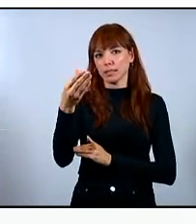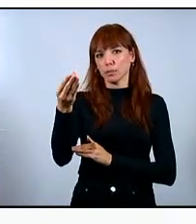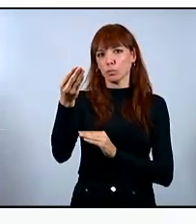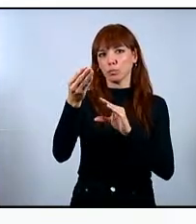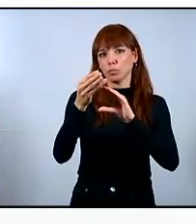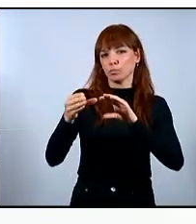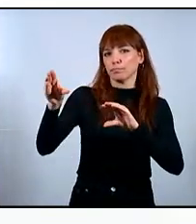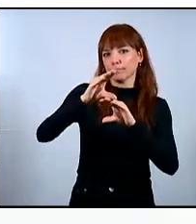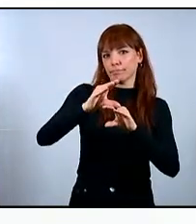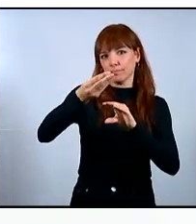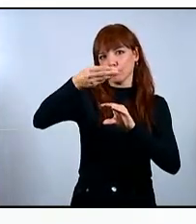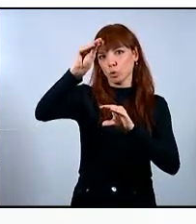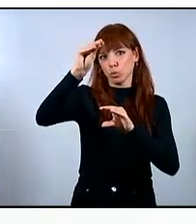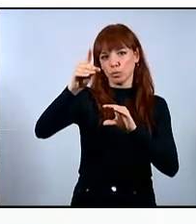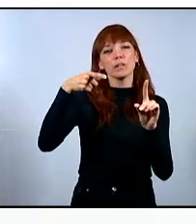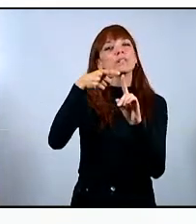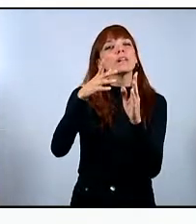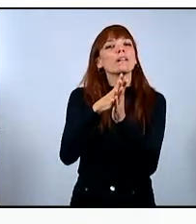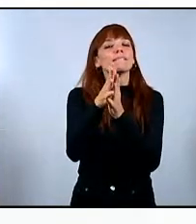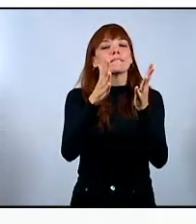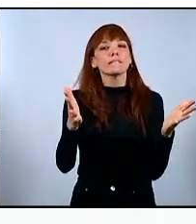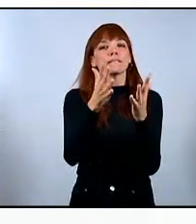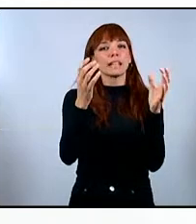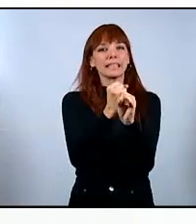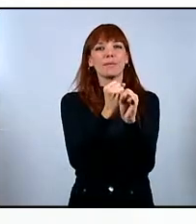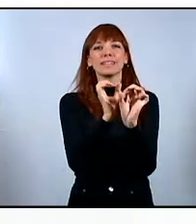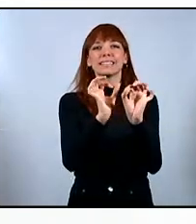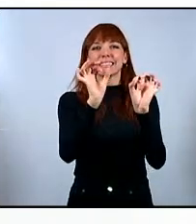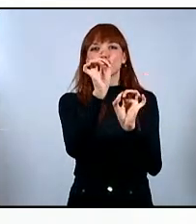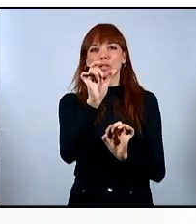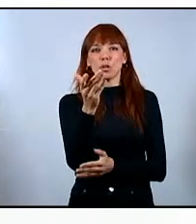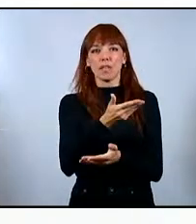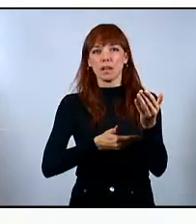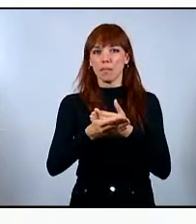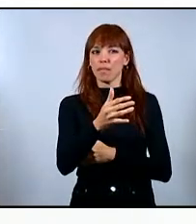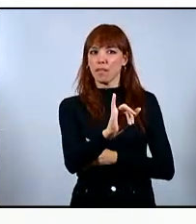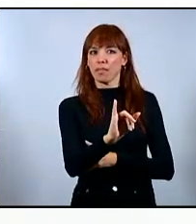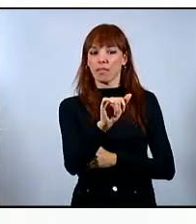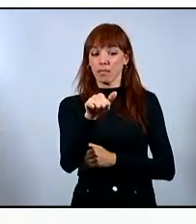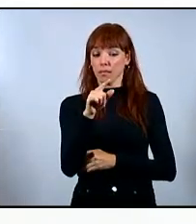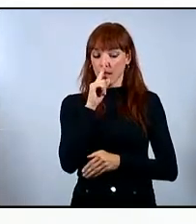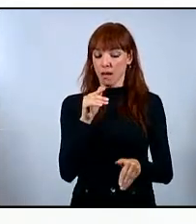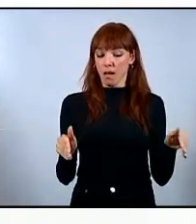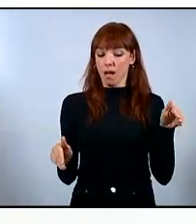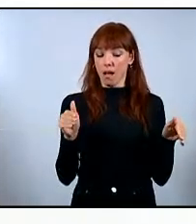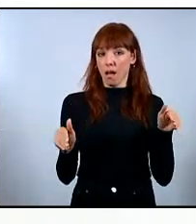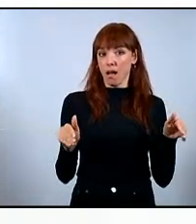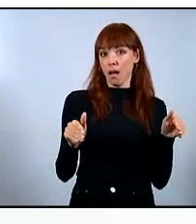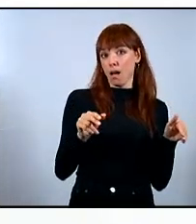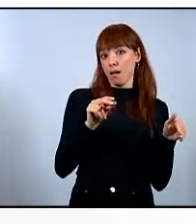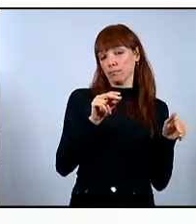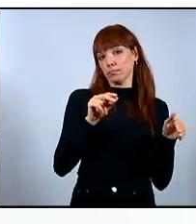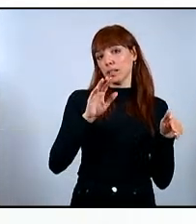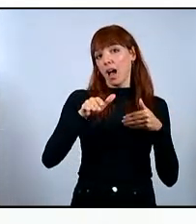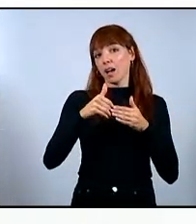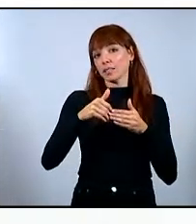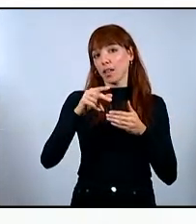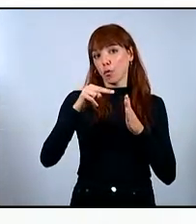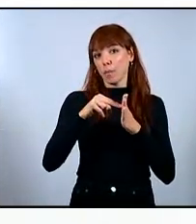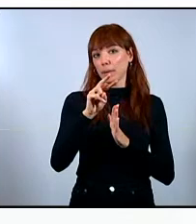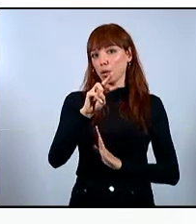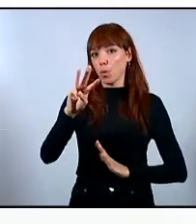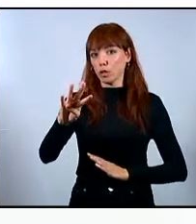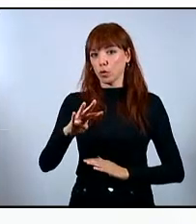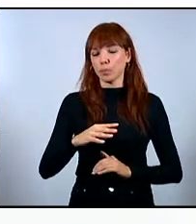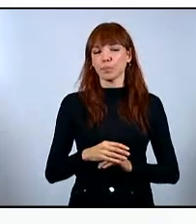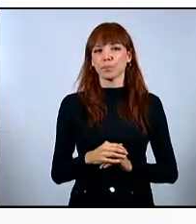para el fomento del empleo para las personas con discapacidad, para este ejercicio 2023-2024. Esta cifra